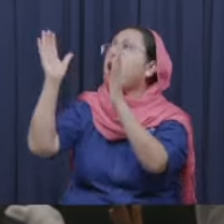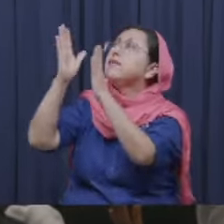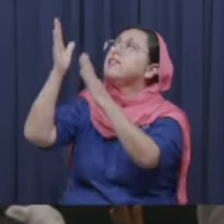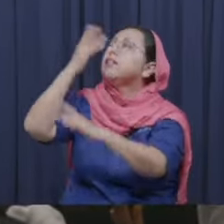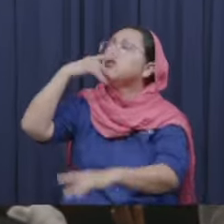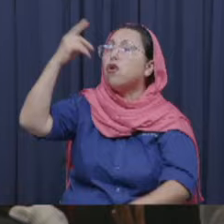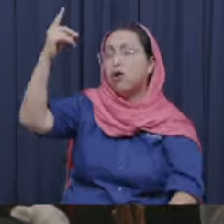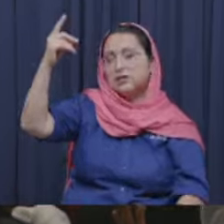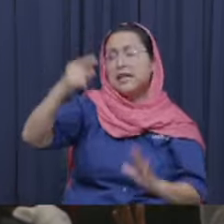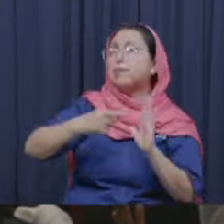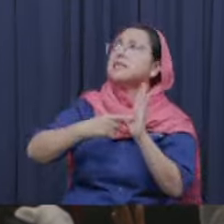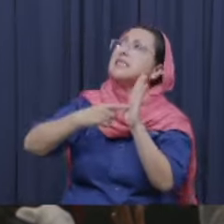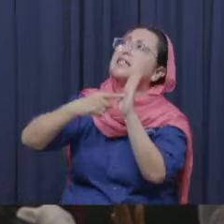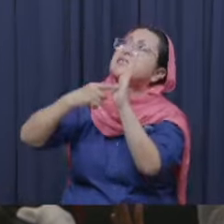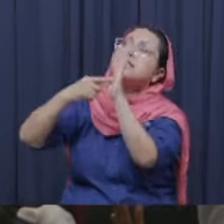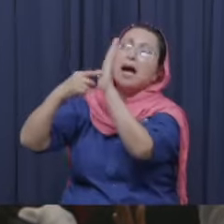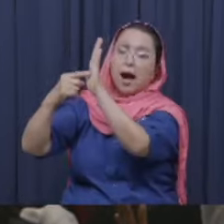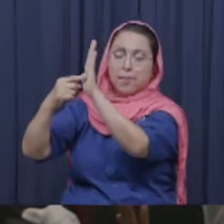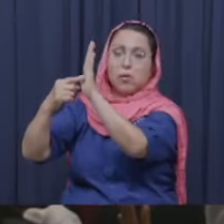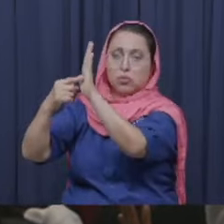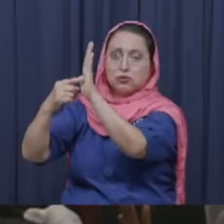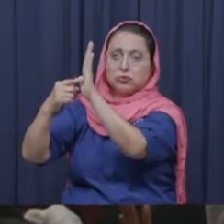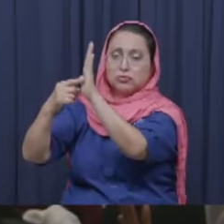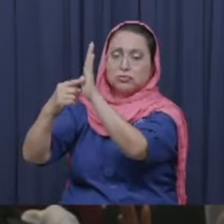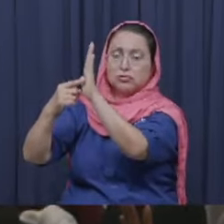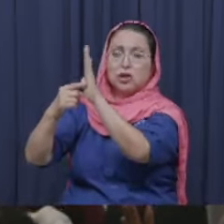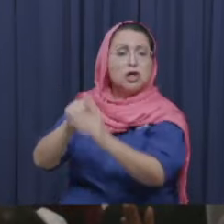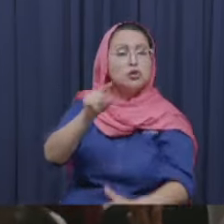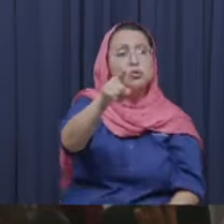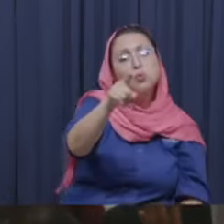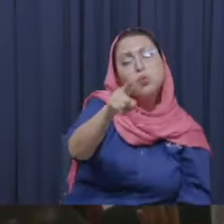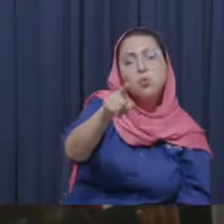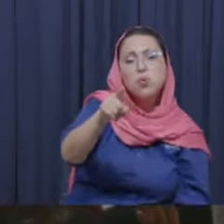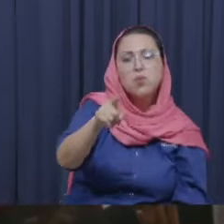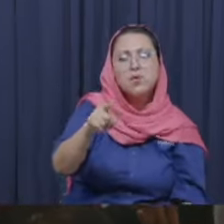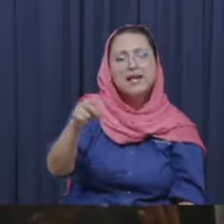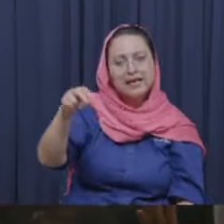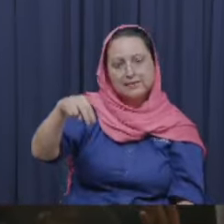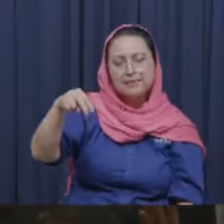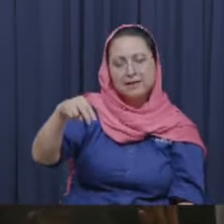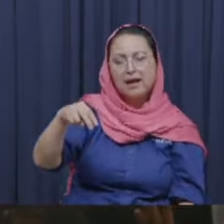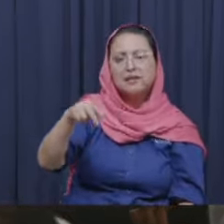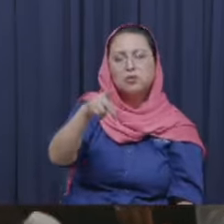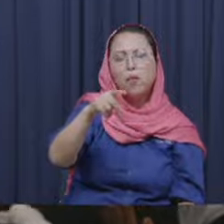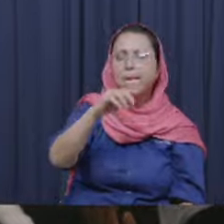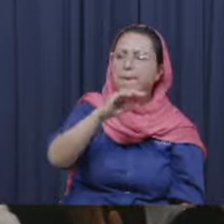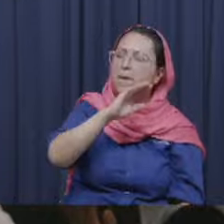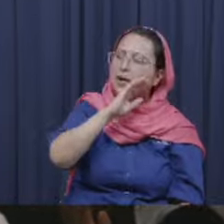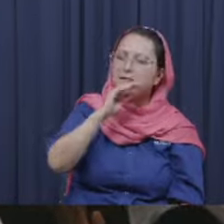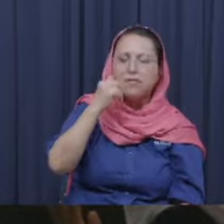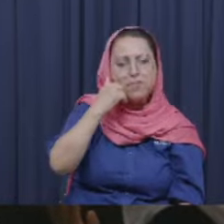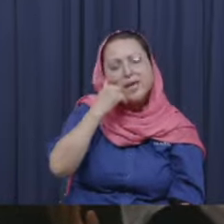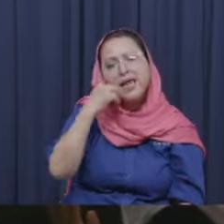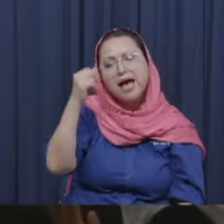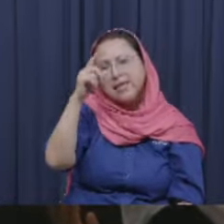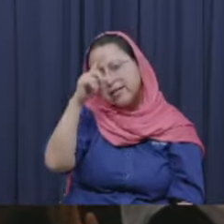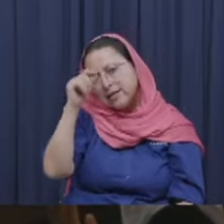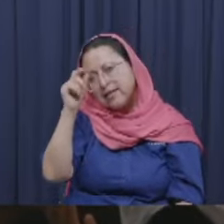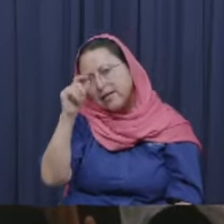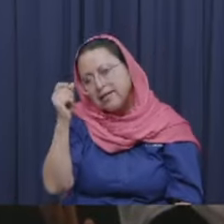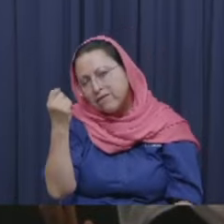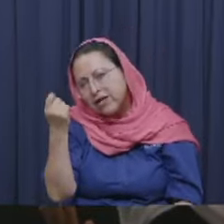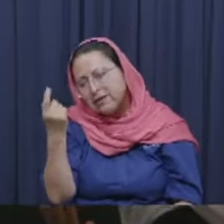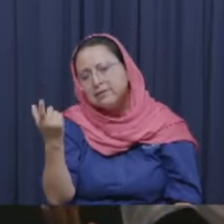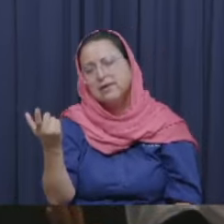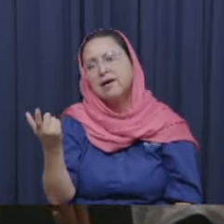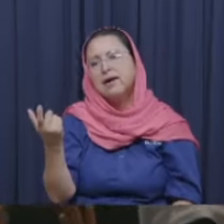la eleve juntamente conmigo. Pongamos delante del Señor, no solamente los que estamos acá, sino los que nos están viendo también a través de las redes, aquellas